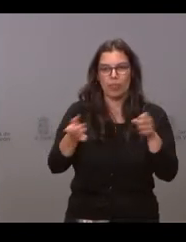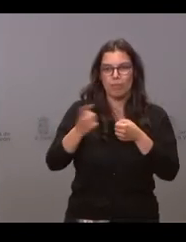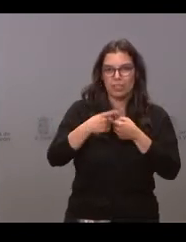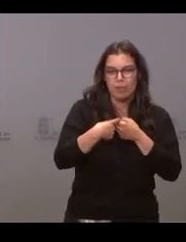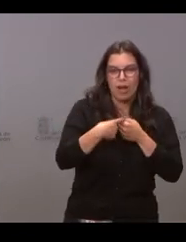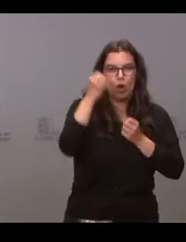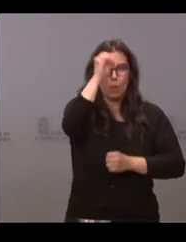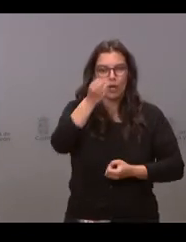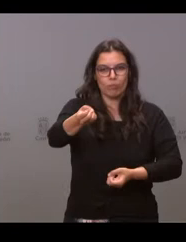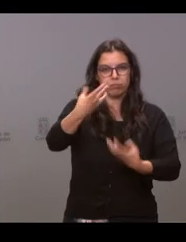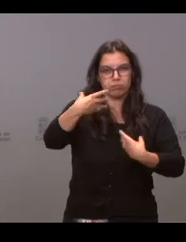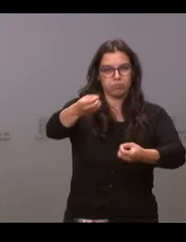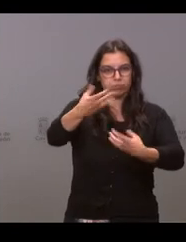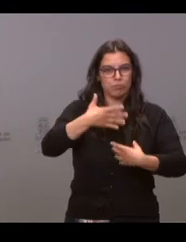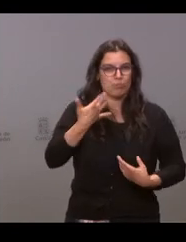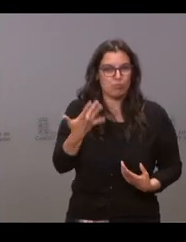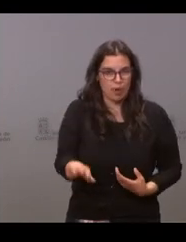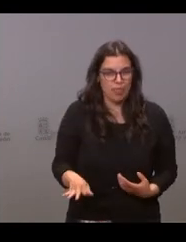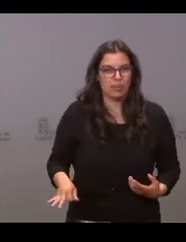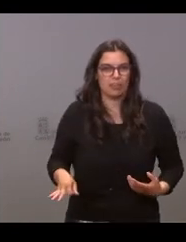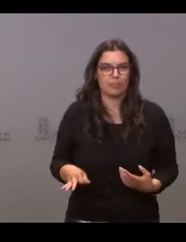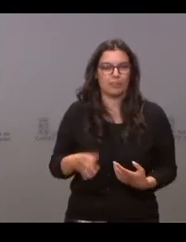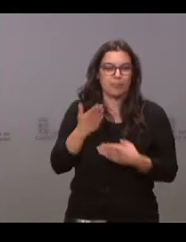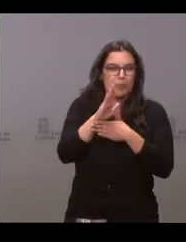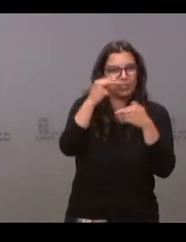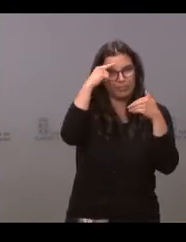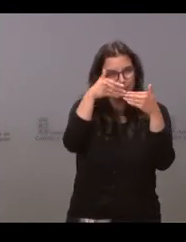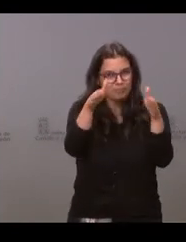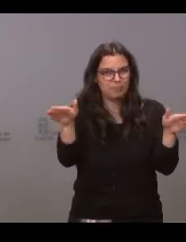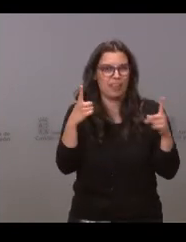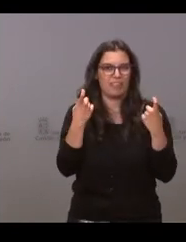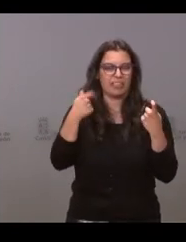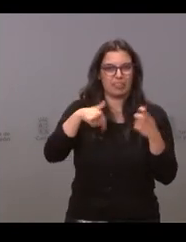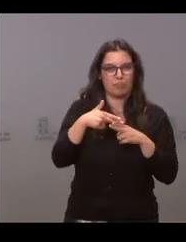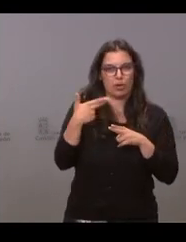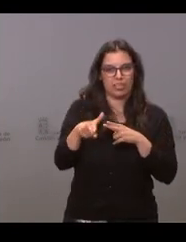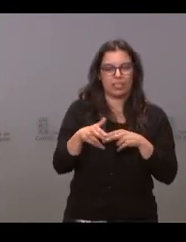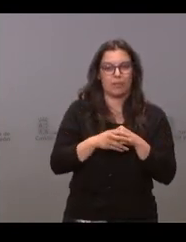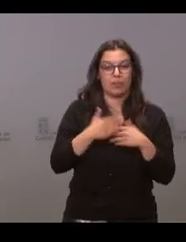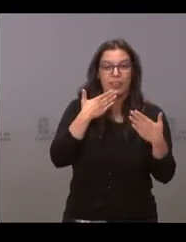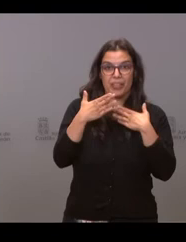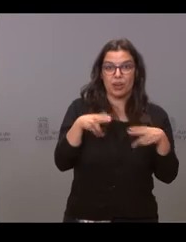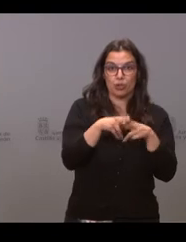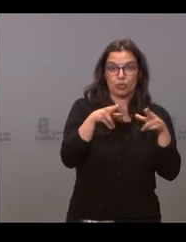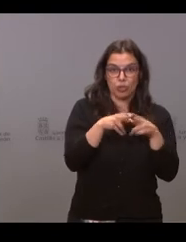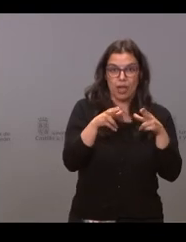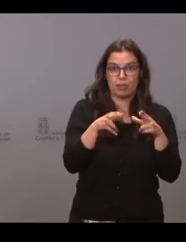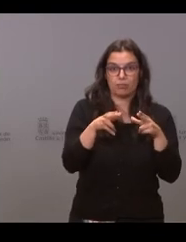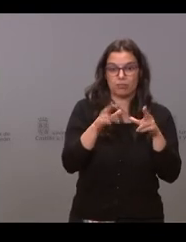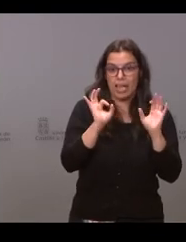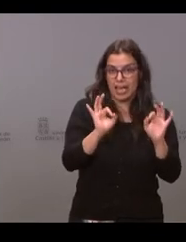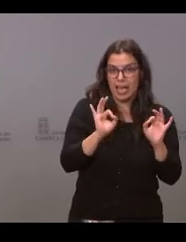a poder opinar en la política de esta comunidad el diálogo social somos las partes que